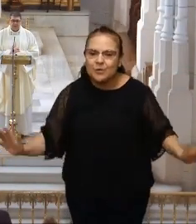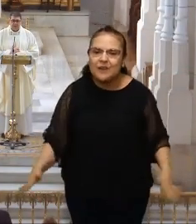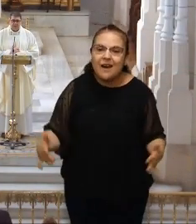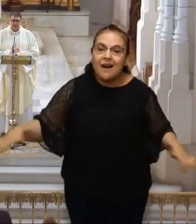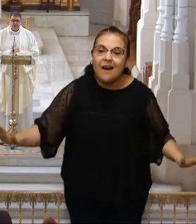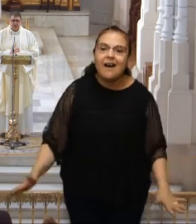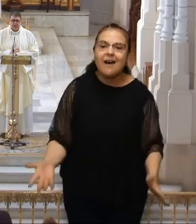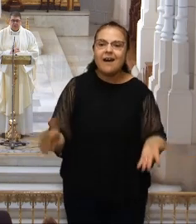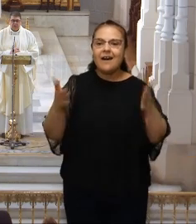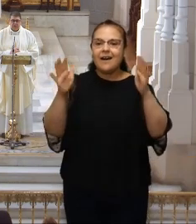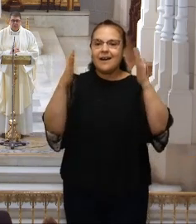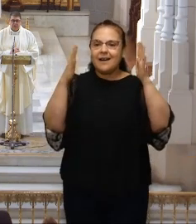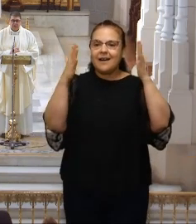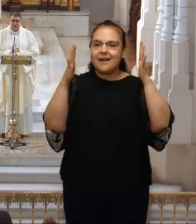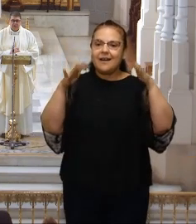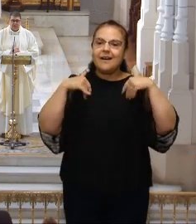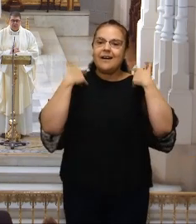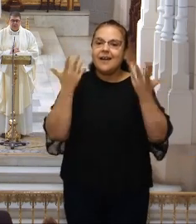aleluya,